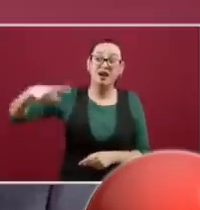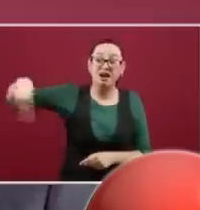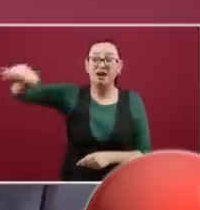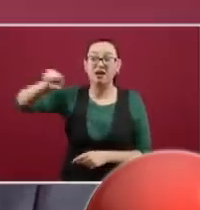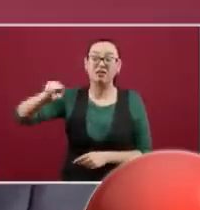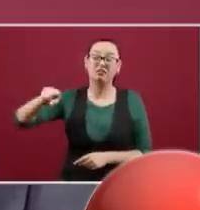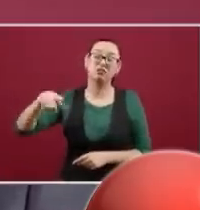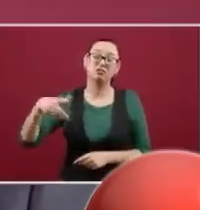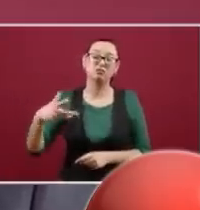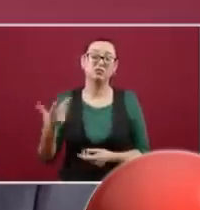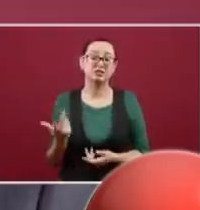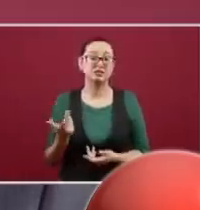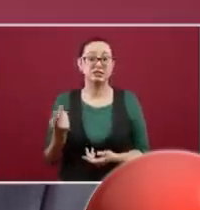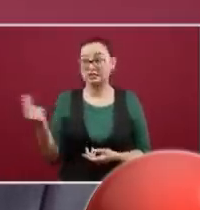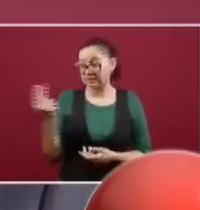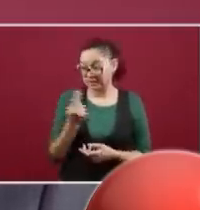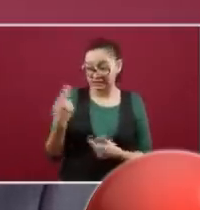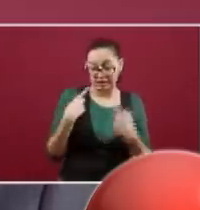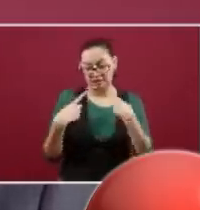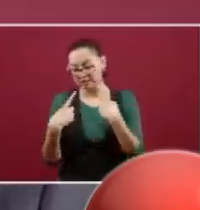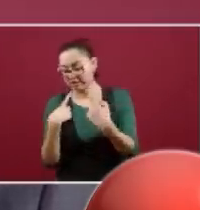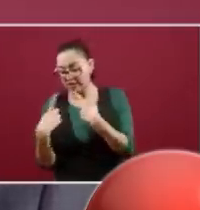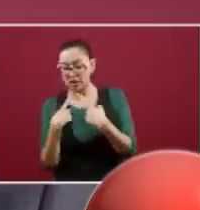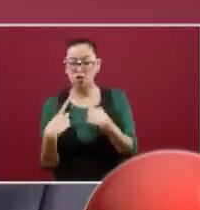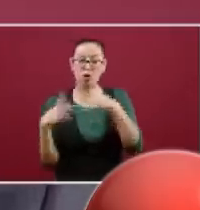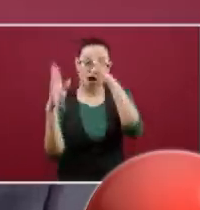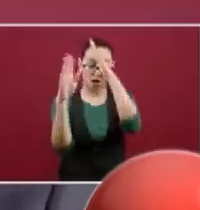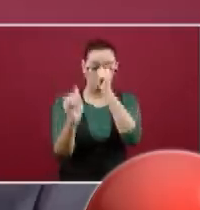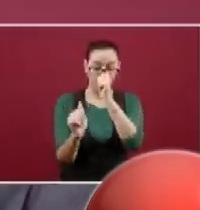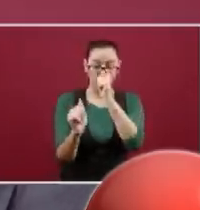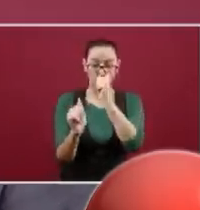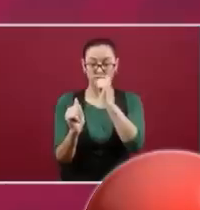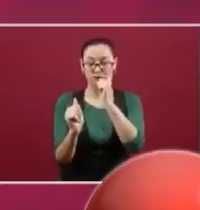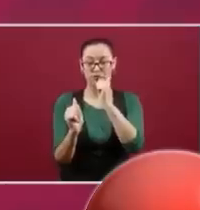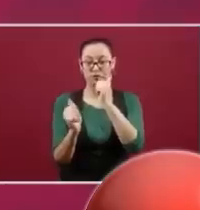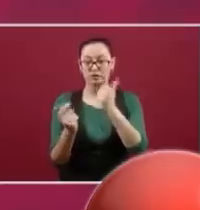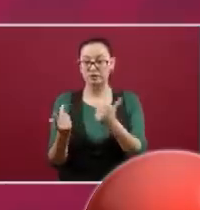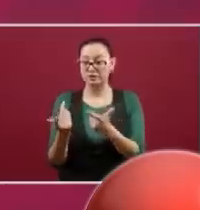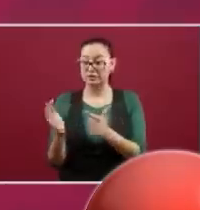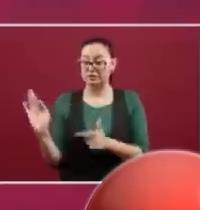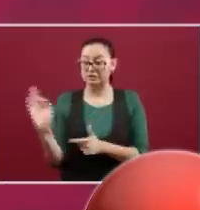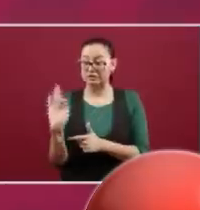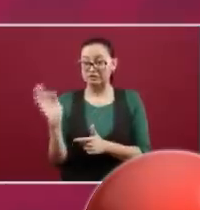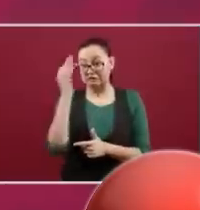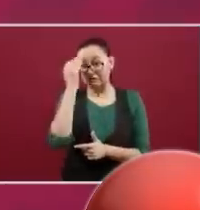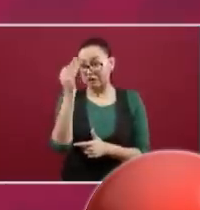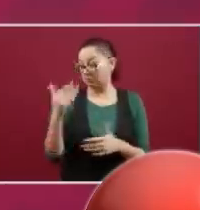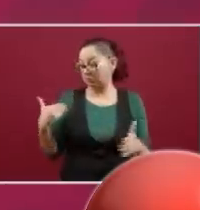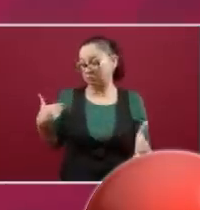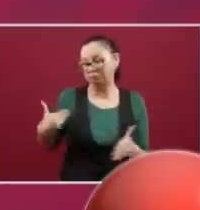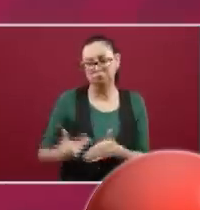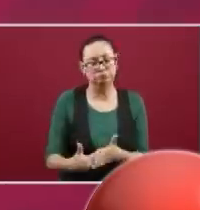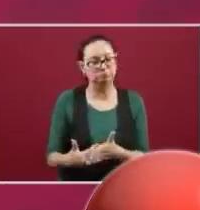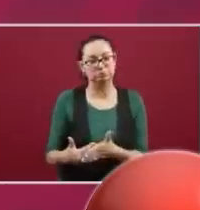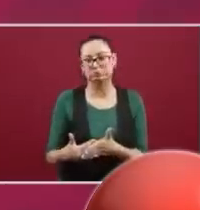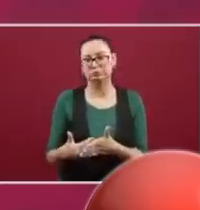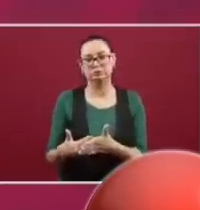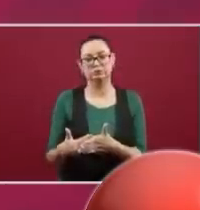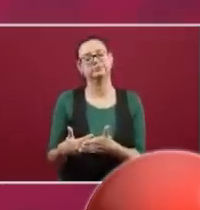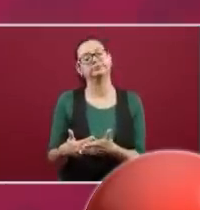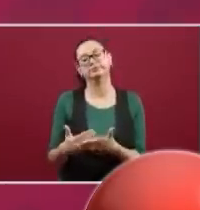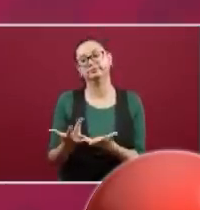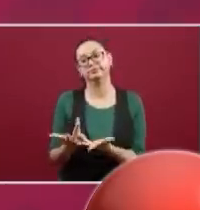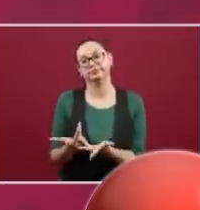que ponerse de acuerdo. Si no les alcanzó el tiempo en